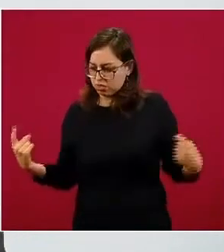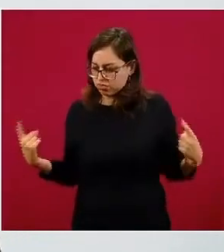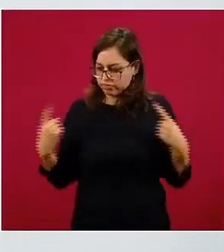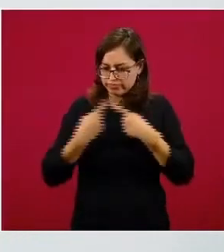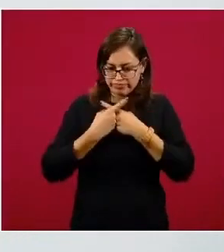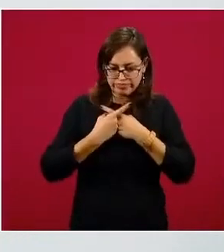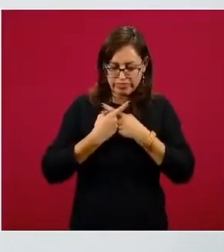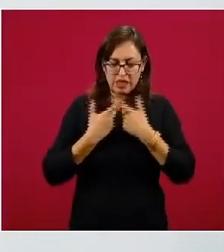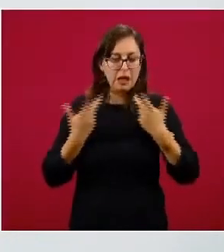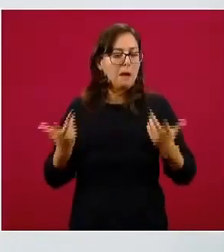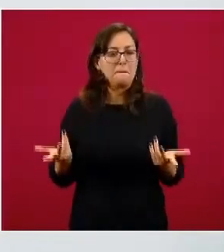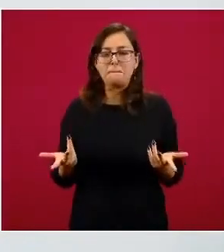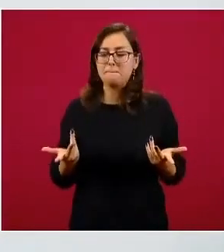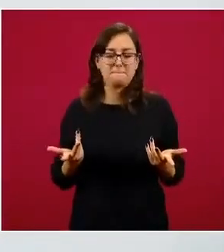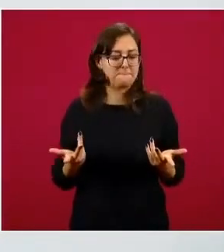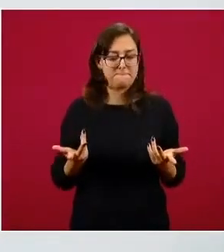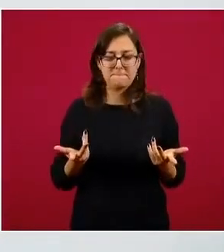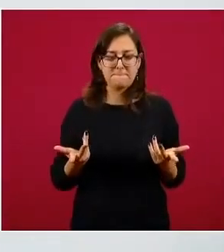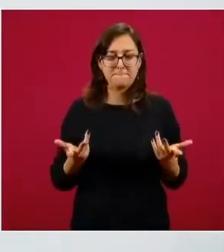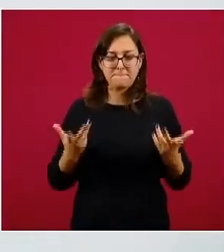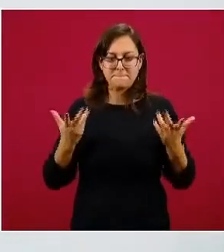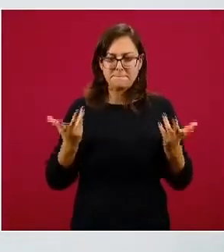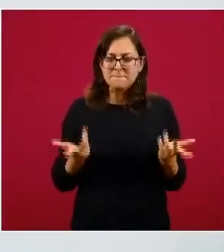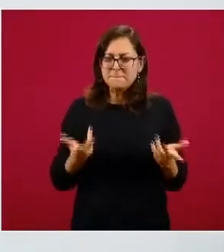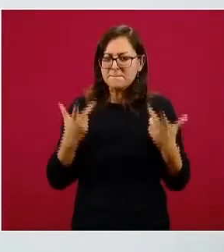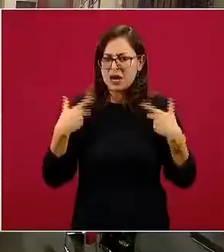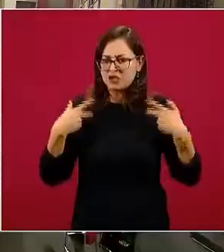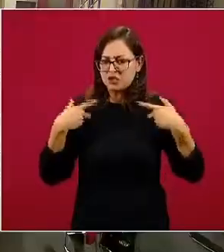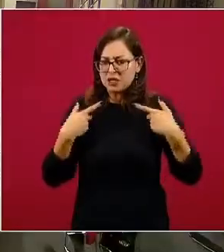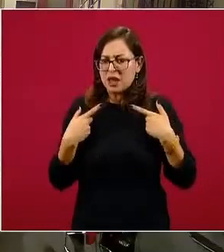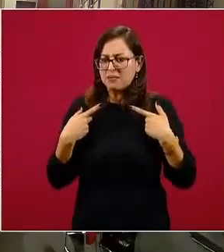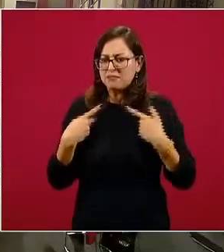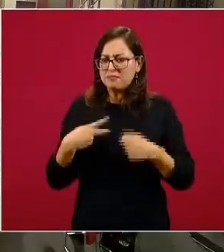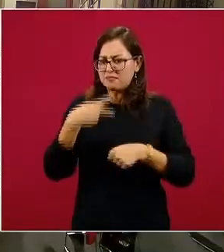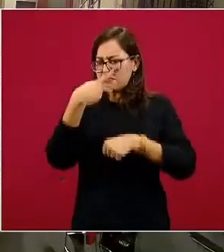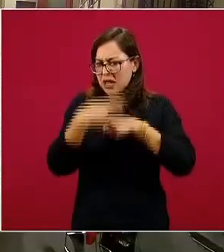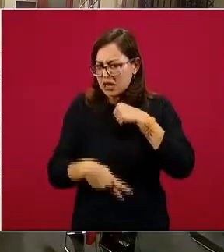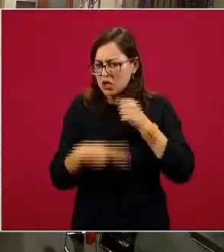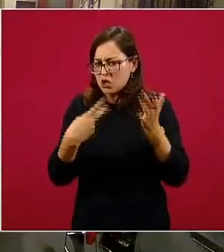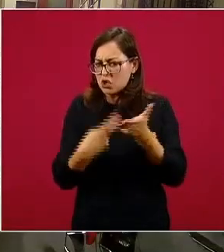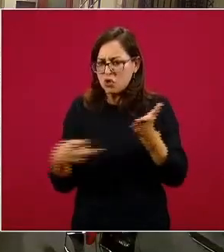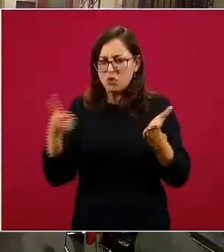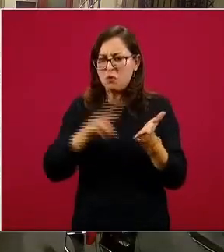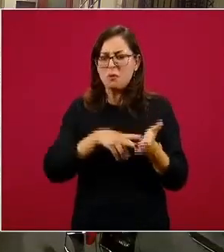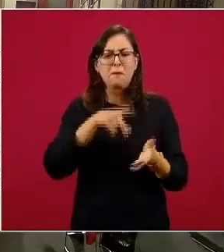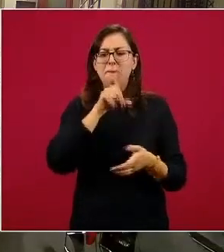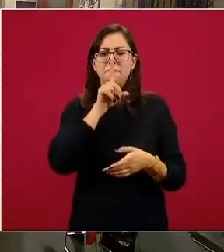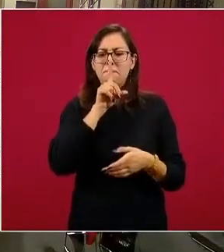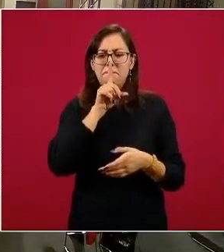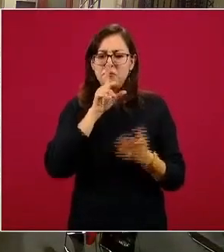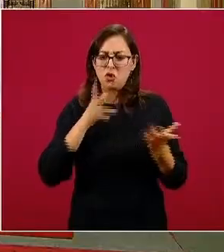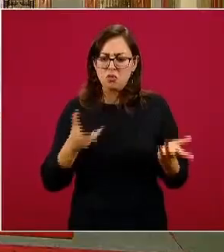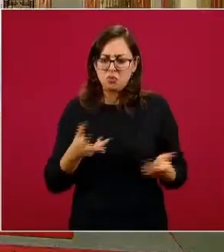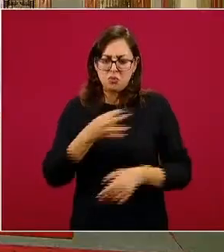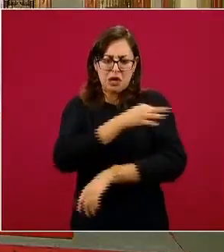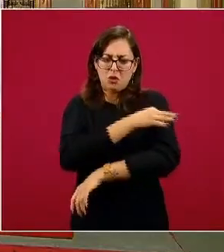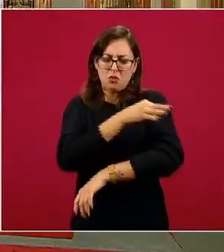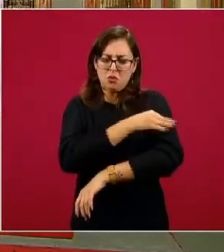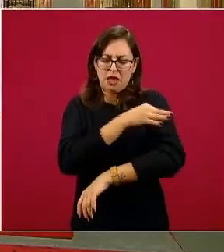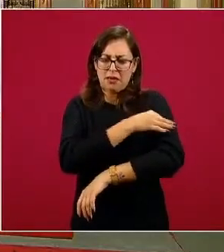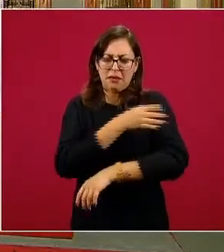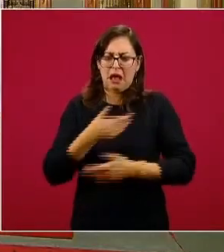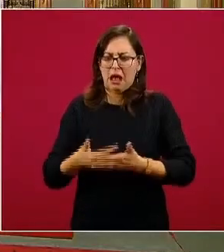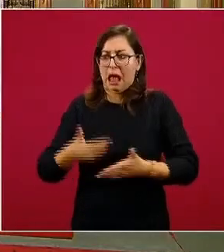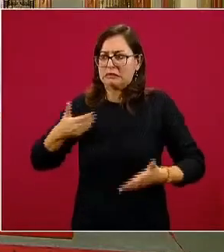decir, no hay una razón biológica por la que una persona esté en riesgo de un efecto secundario de una vacuna por el hecho de haber tenido una